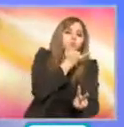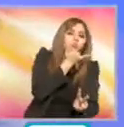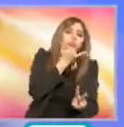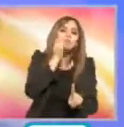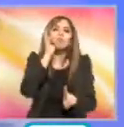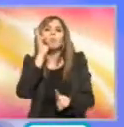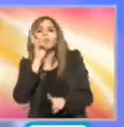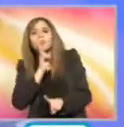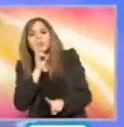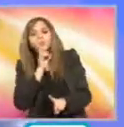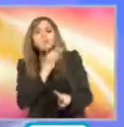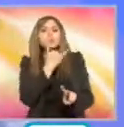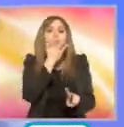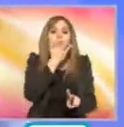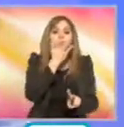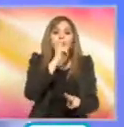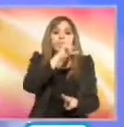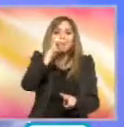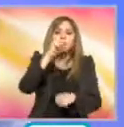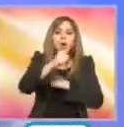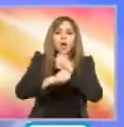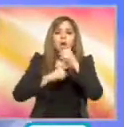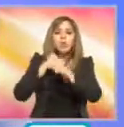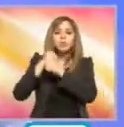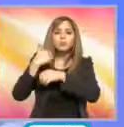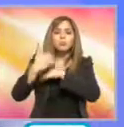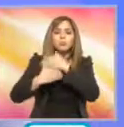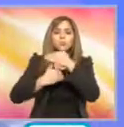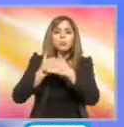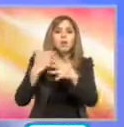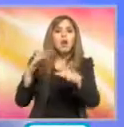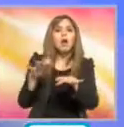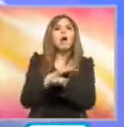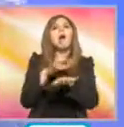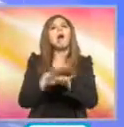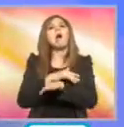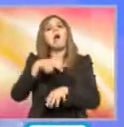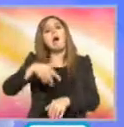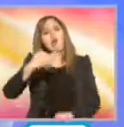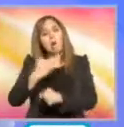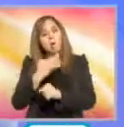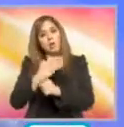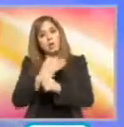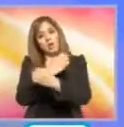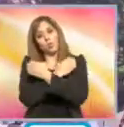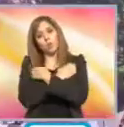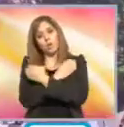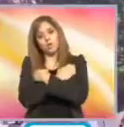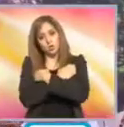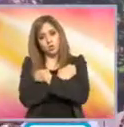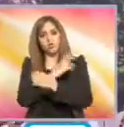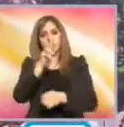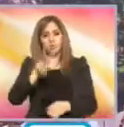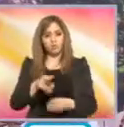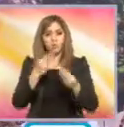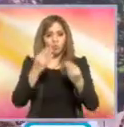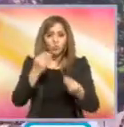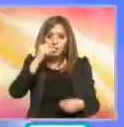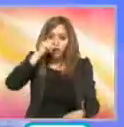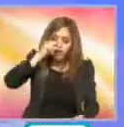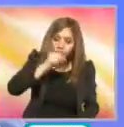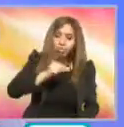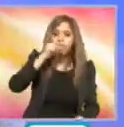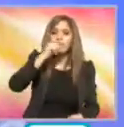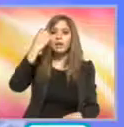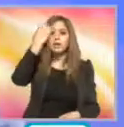nuestros días, A ¿no? nuestro sistema. Hasta conocer exactamente el sistema educativo actual. Que lleno de fallas, de modo también. Pero vamos, hablo